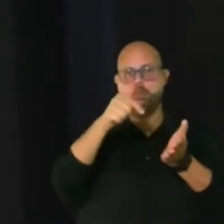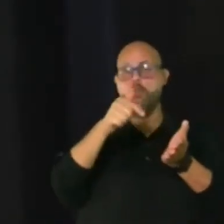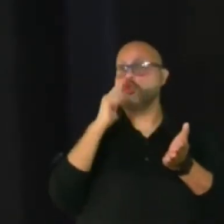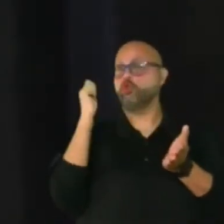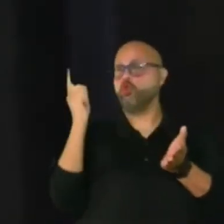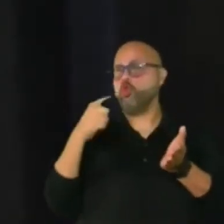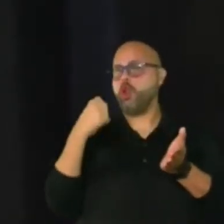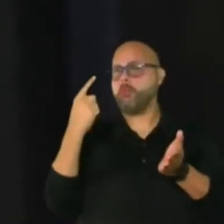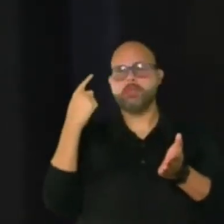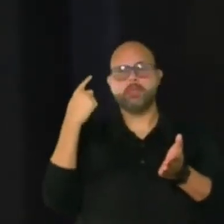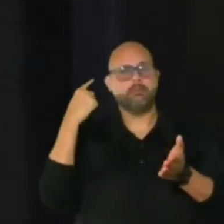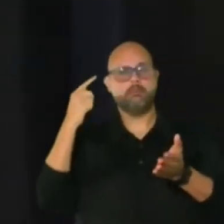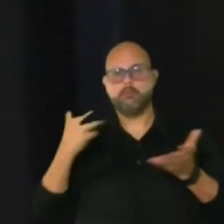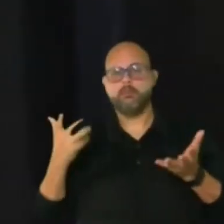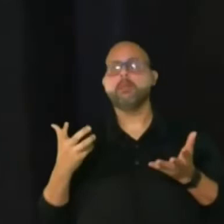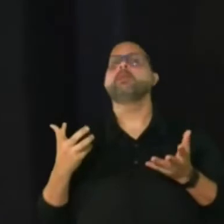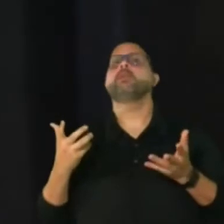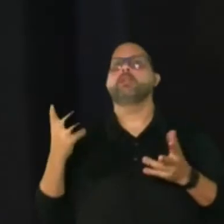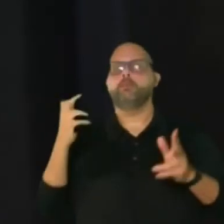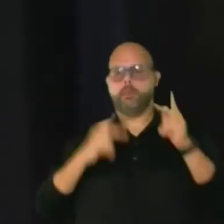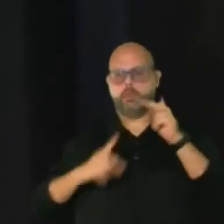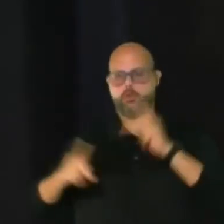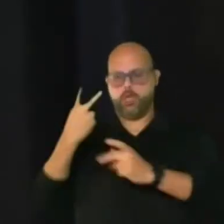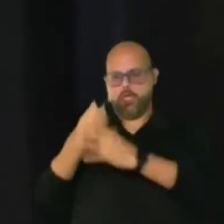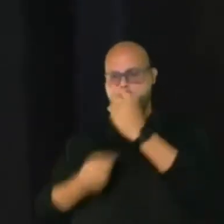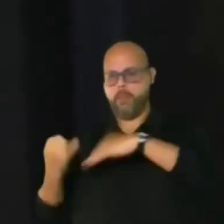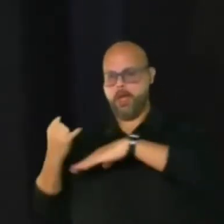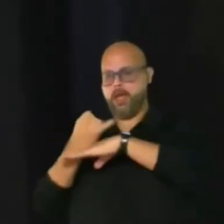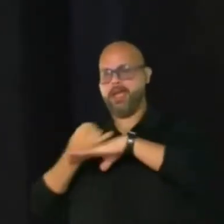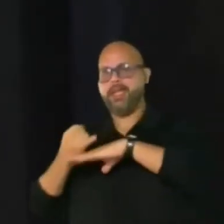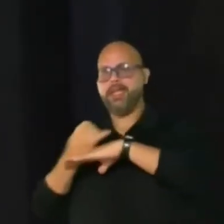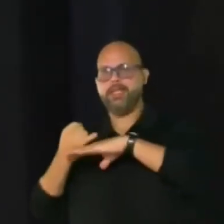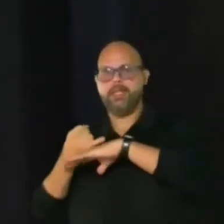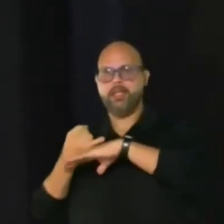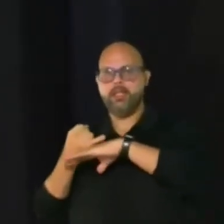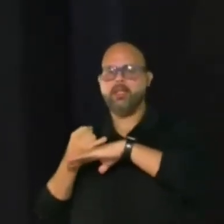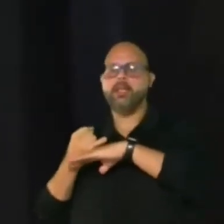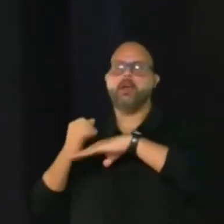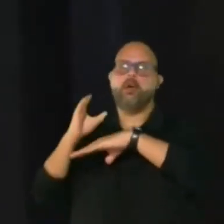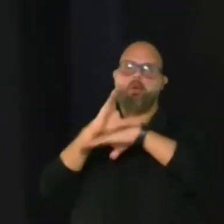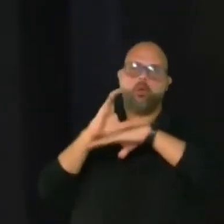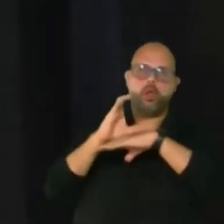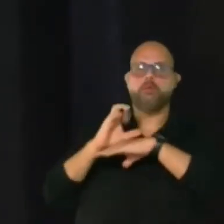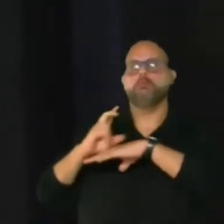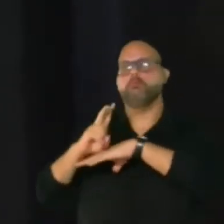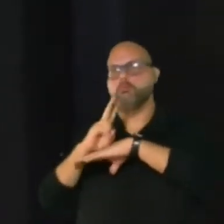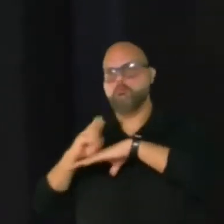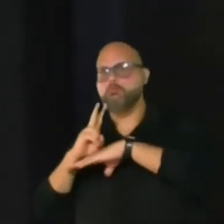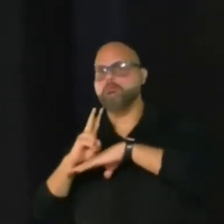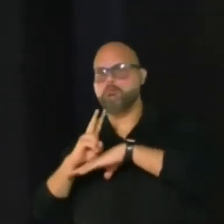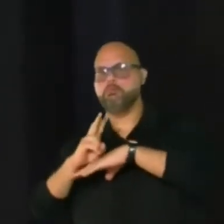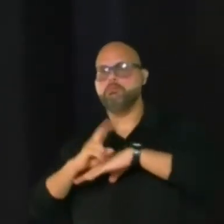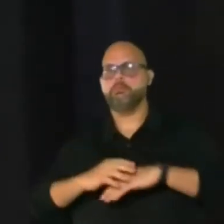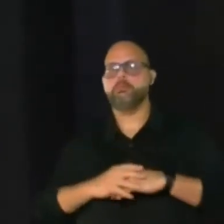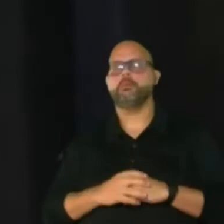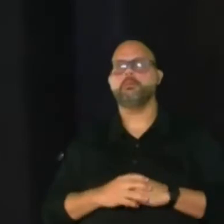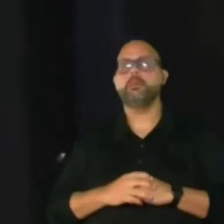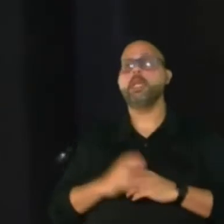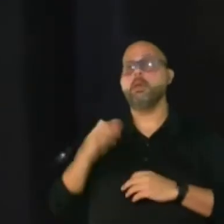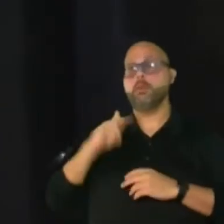exclusivamente para residentes de ambas islas, municipios y personal que vaya a realizar gestiones de trabajo. Esta petición